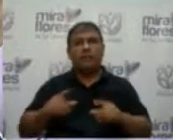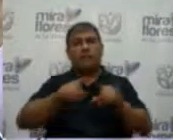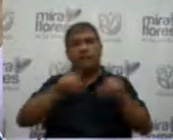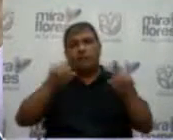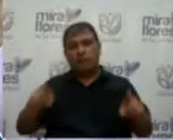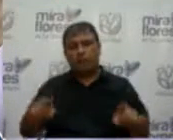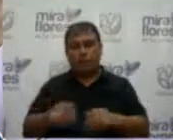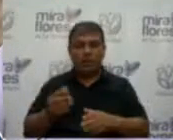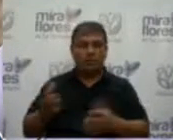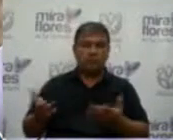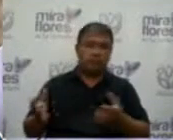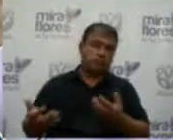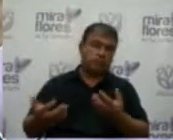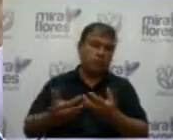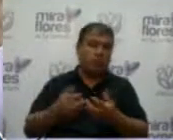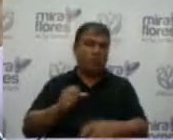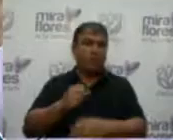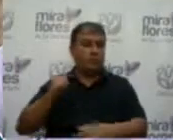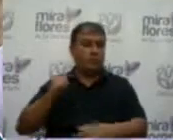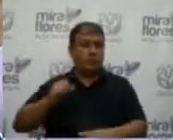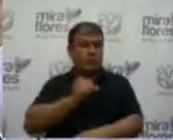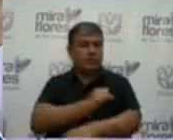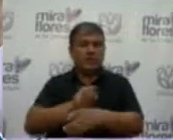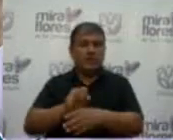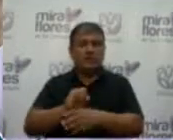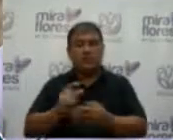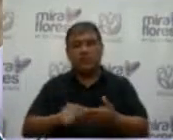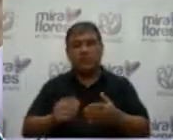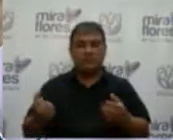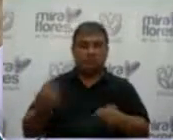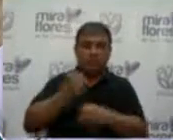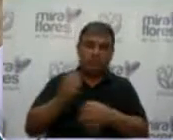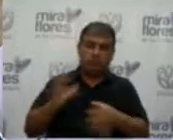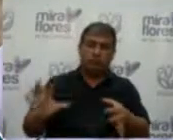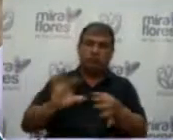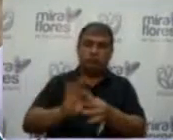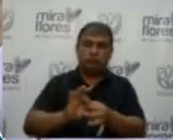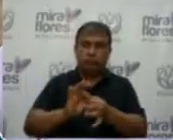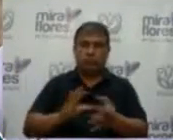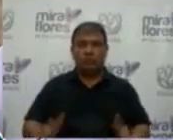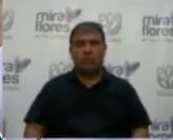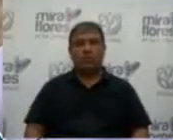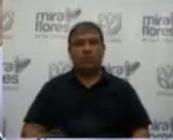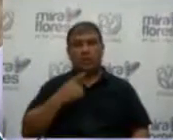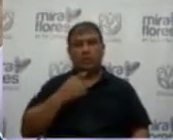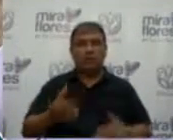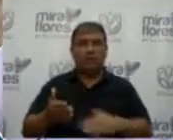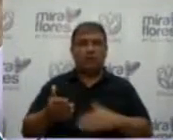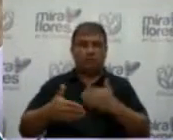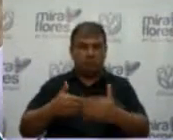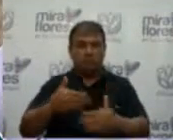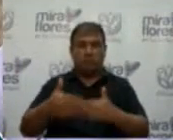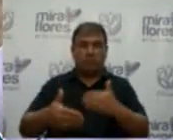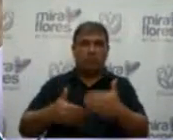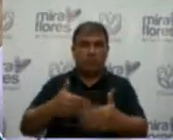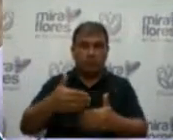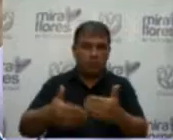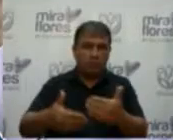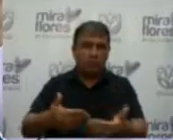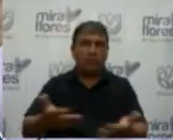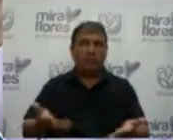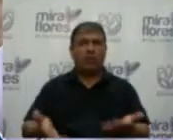con la Municipalidad de San Isidro para hacer trabajos en conjunto y esto ya viene trayendo